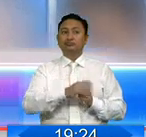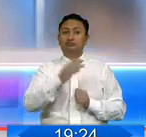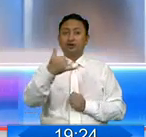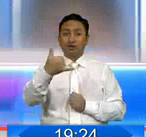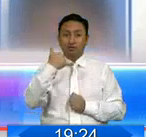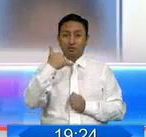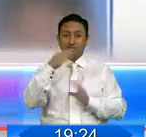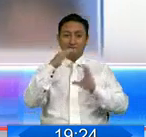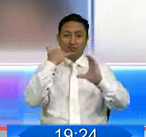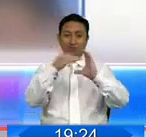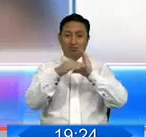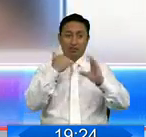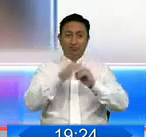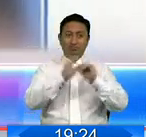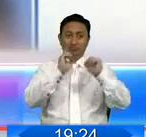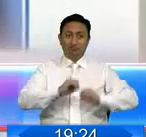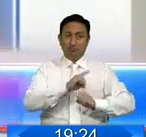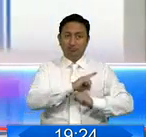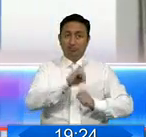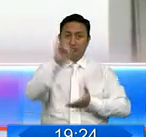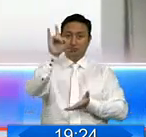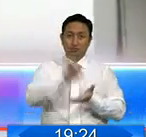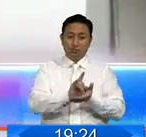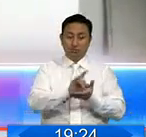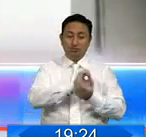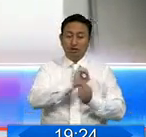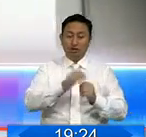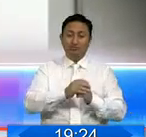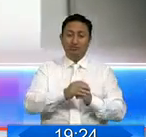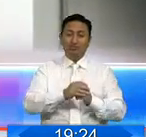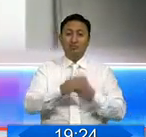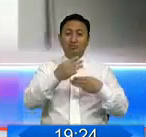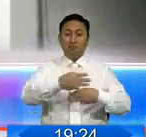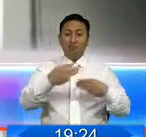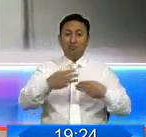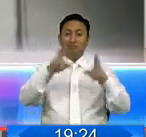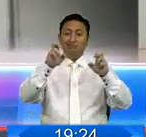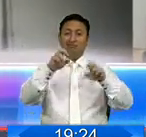móviles para la transmisión, descarga y almacenamiento de material